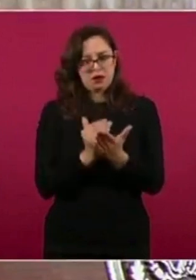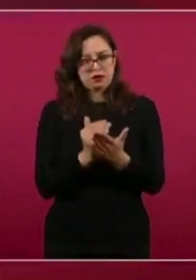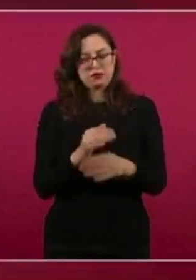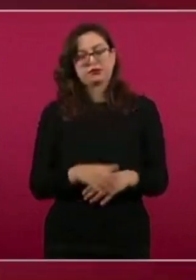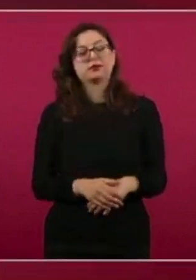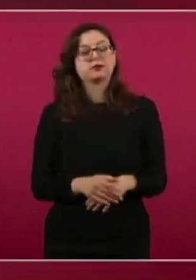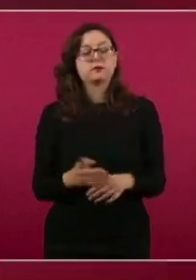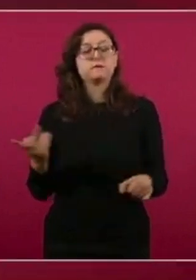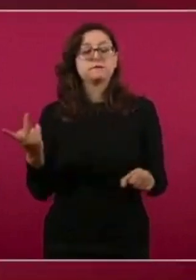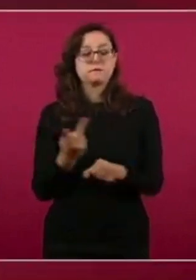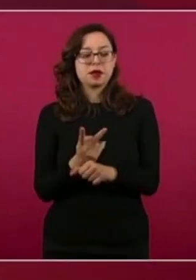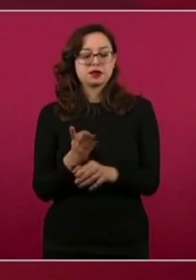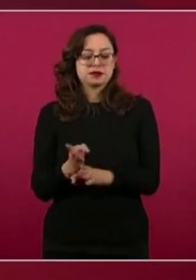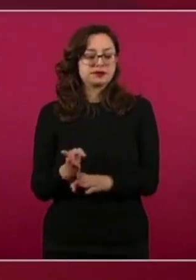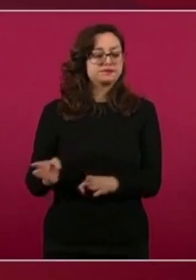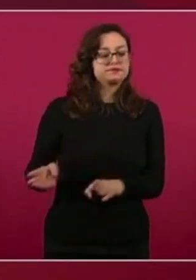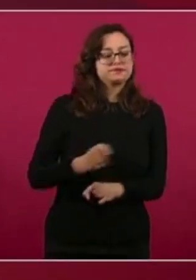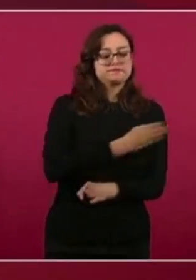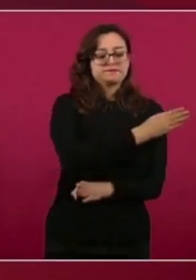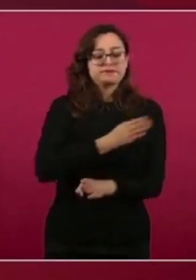inventaron